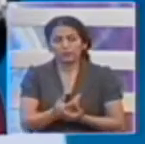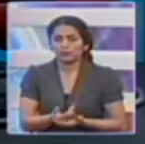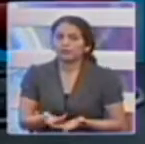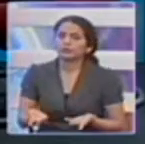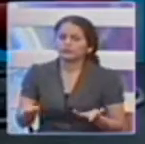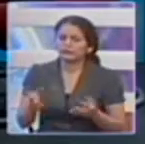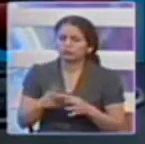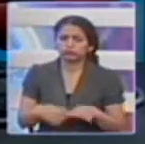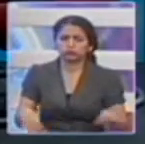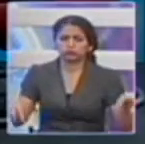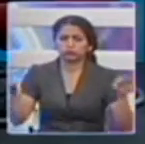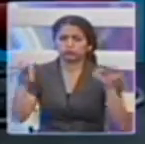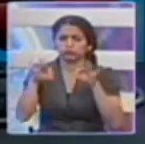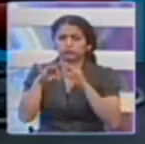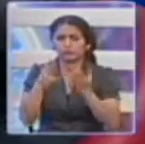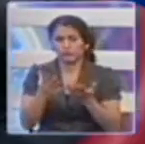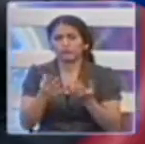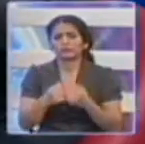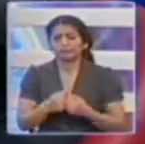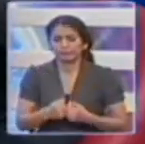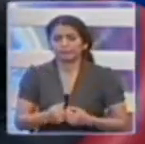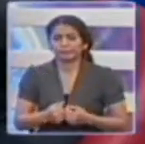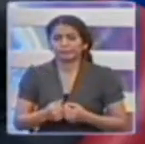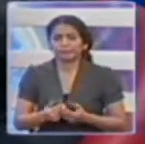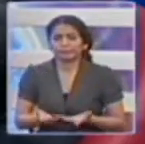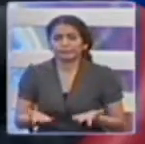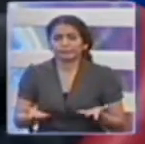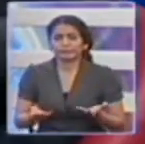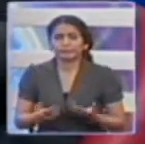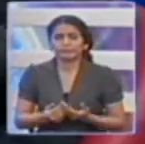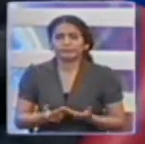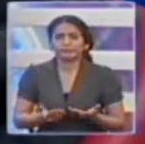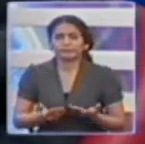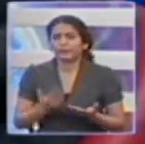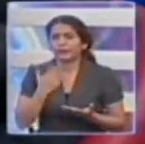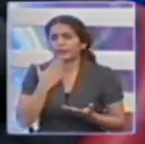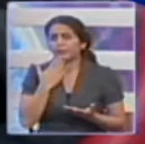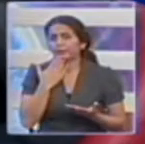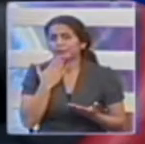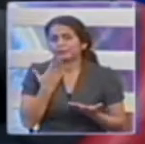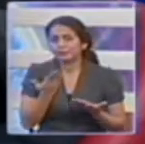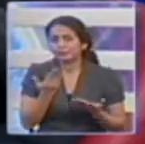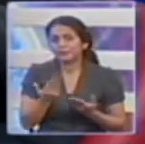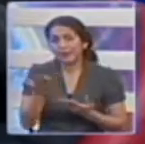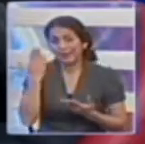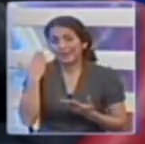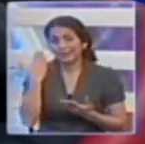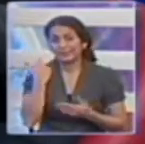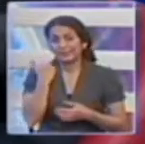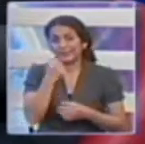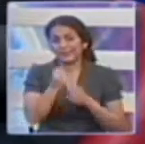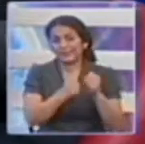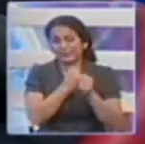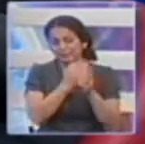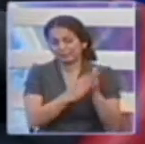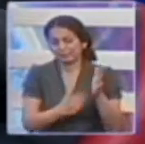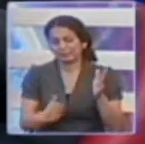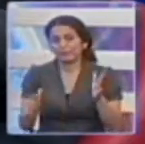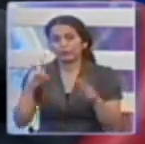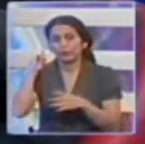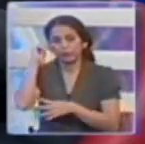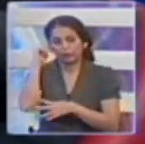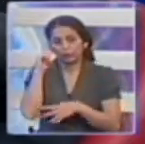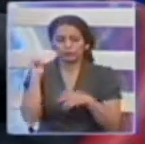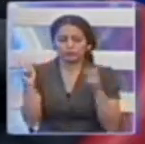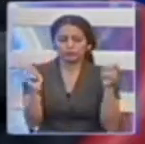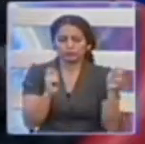es importantísimo, y sobre todo cambiarnos ya de una vez el chip. Tuvimos un chip durante 10 años, y cuando digo tuvimos es porque ha sido el chip del gobierno, pero obviamente no ha